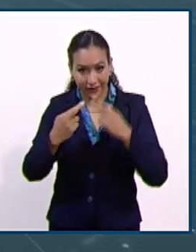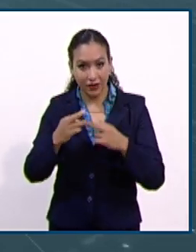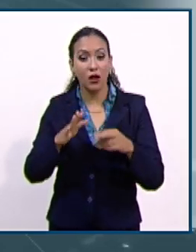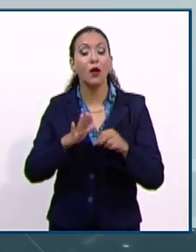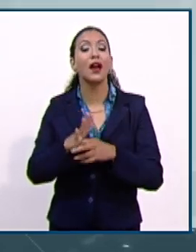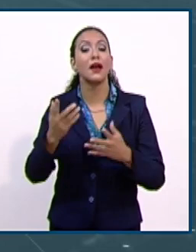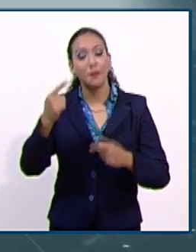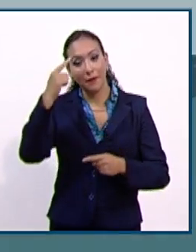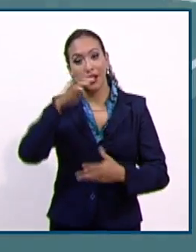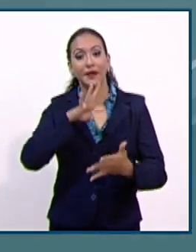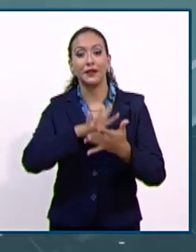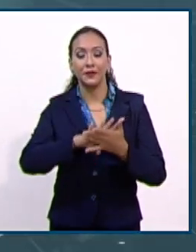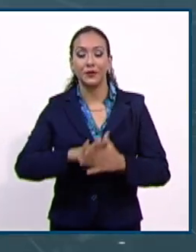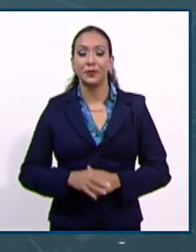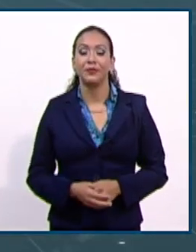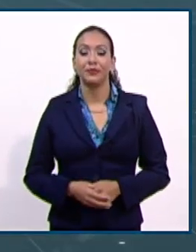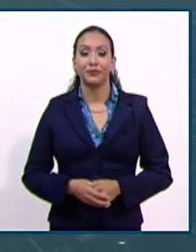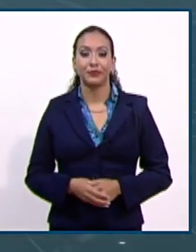primera sala.